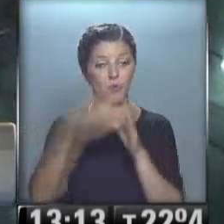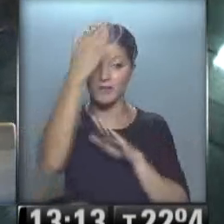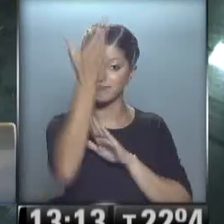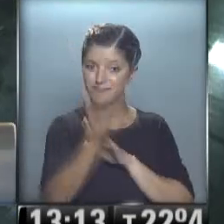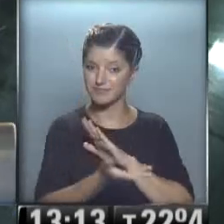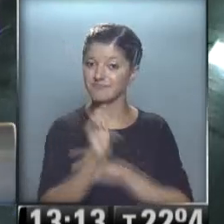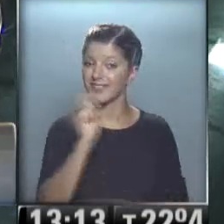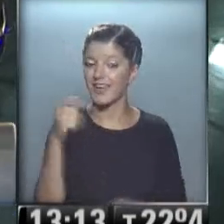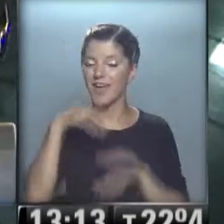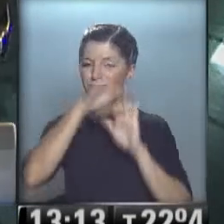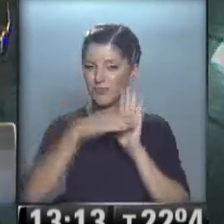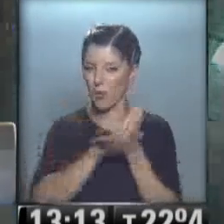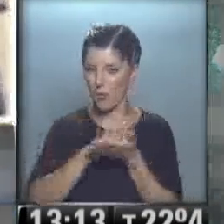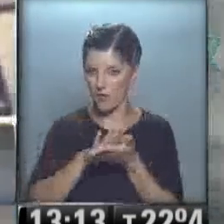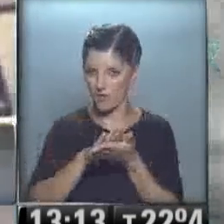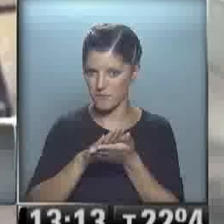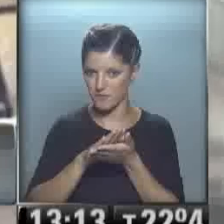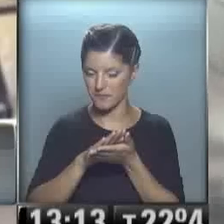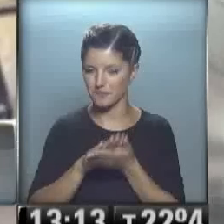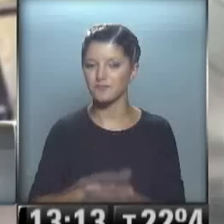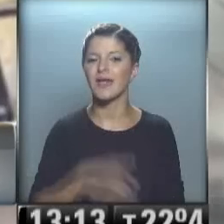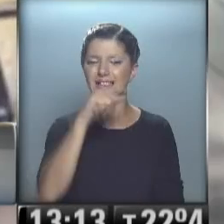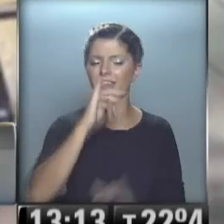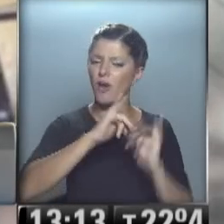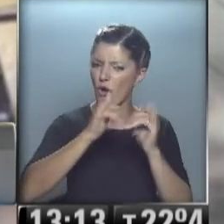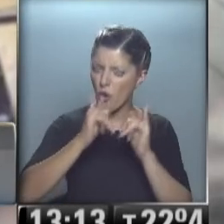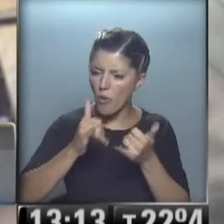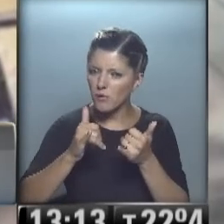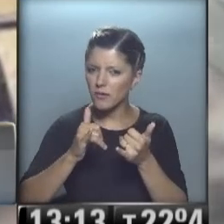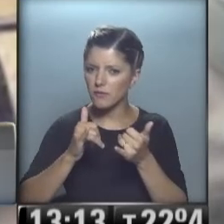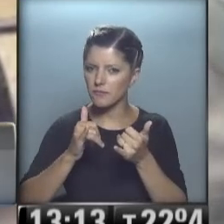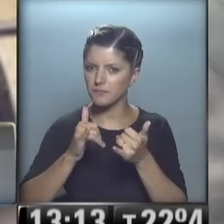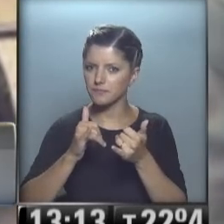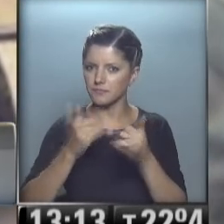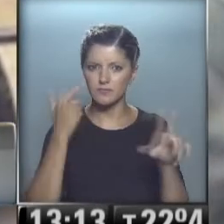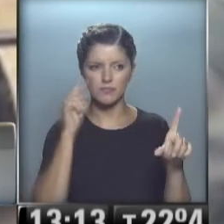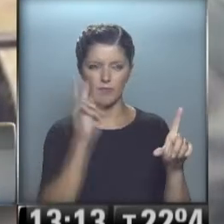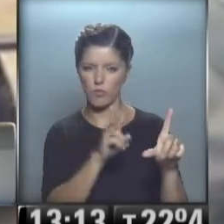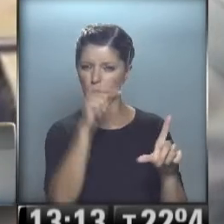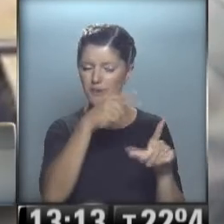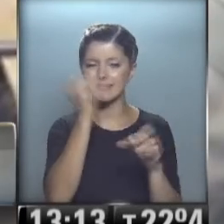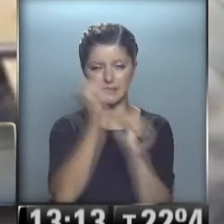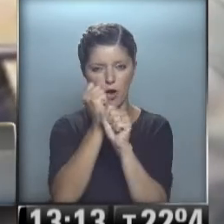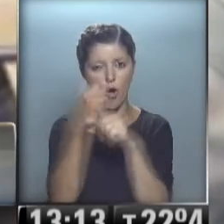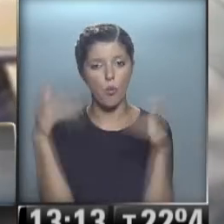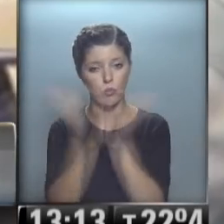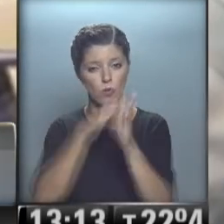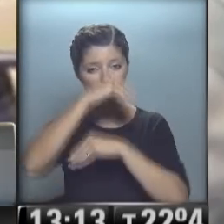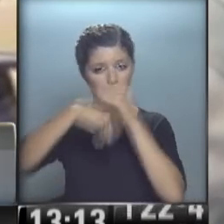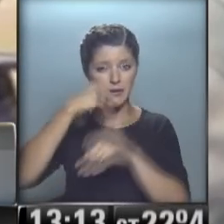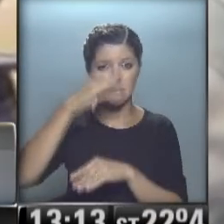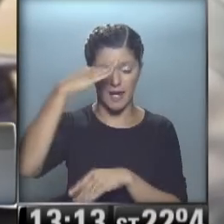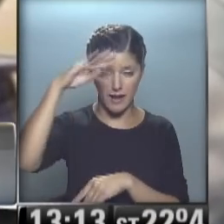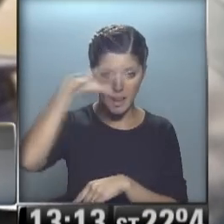nuevo dato de nuestro personaje de hoy antes de ir a la pausa. Desde muy joven, este señor debió trabajar junto a su familia en el campo o en la herrería